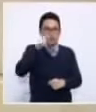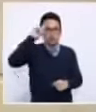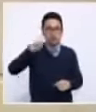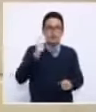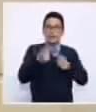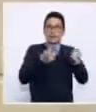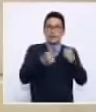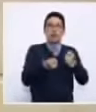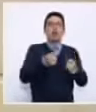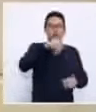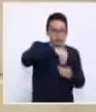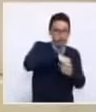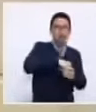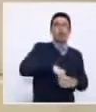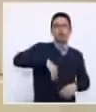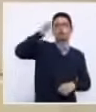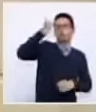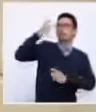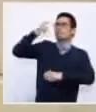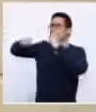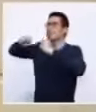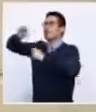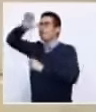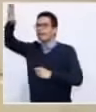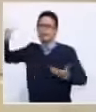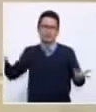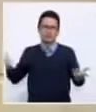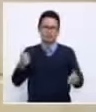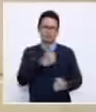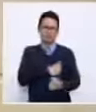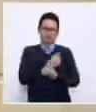nuestro mercado interno y si estamos haciendo una comercialización